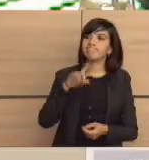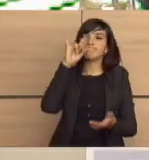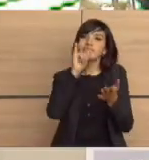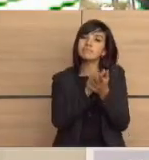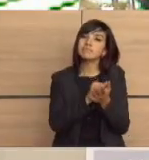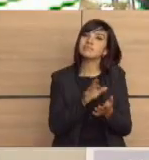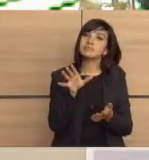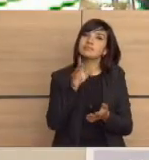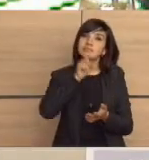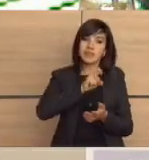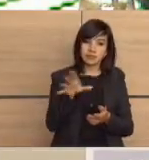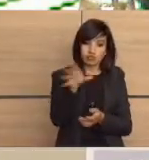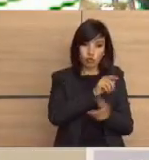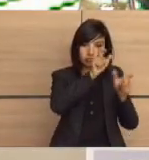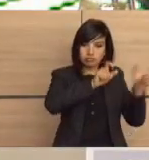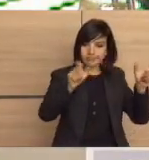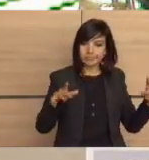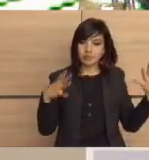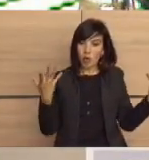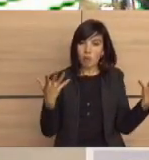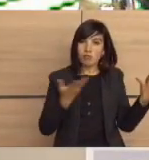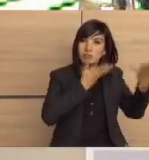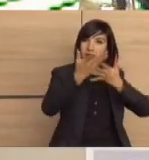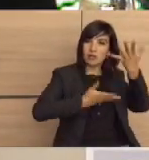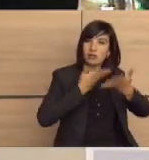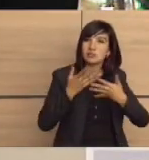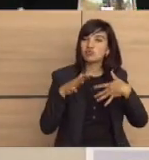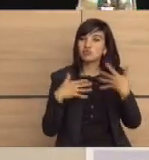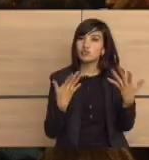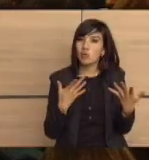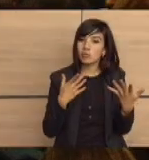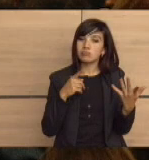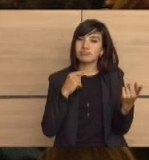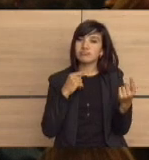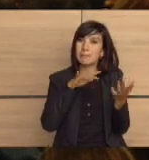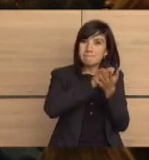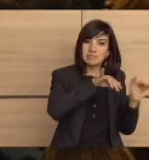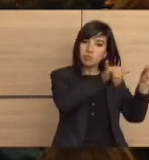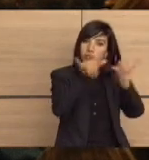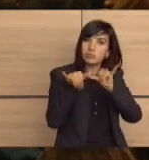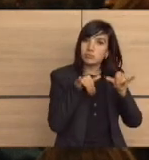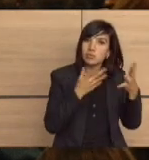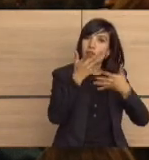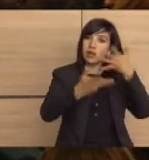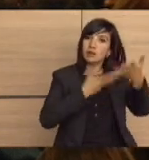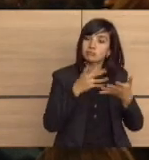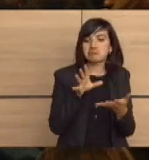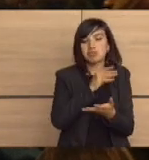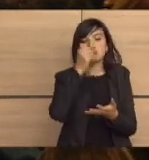desde los cuales podamos construir. Yo creo que compartimos el hecho de que somos